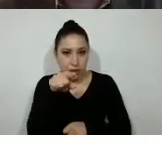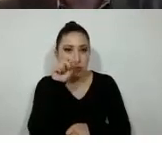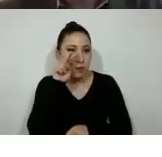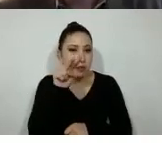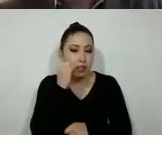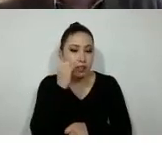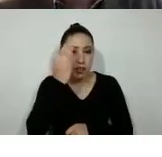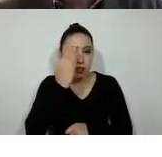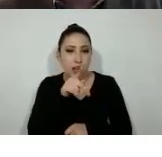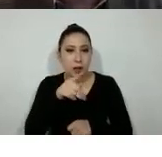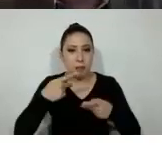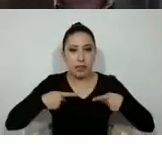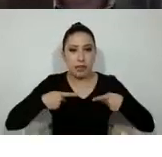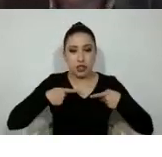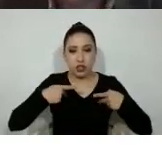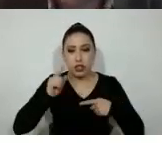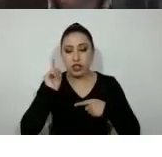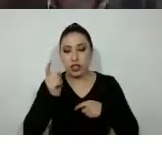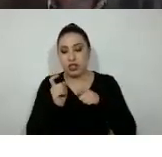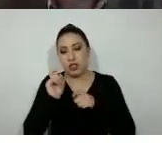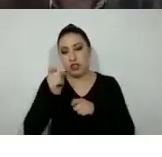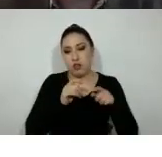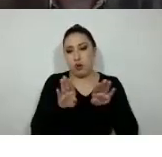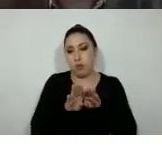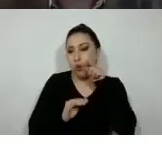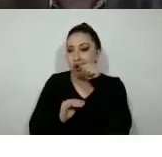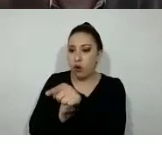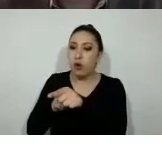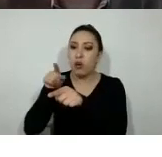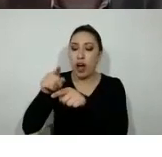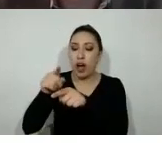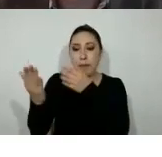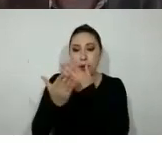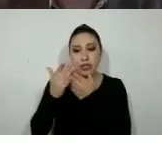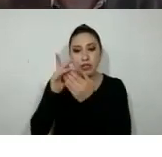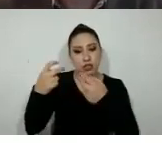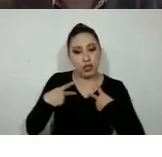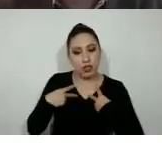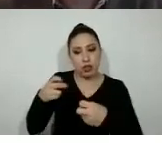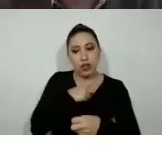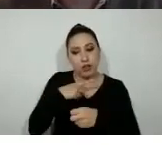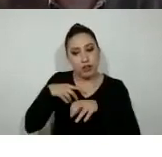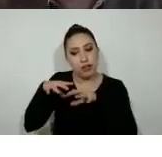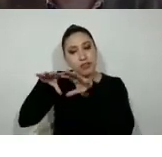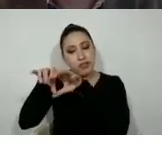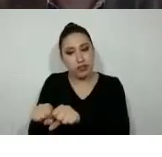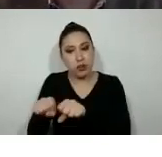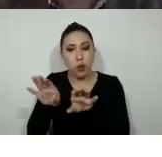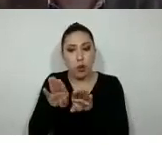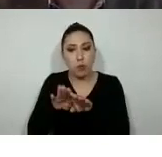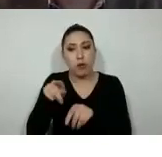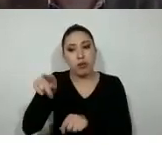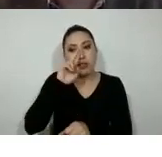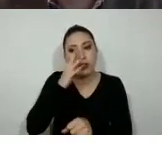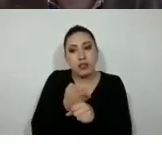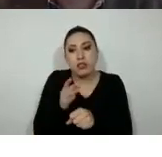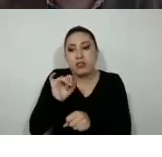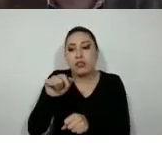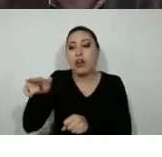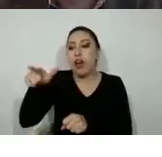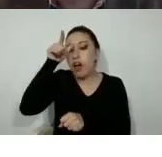que es señalada de recién haber cometido un delito y que incluso se le encuentra pues lo que acaba de